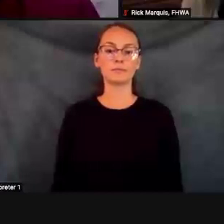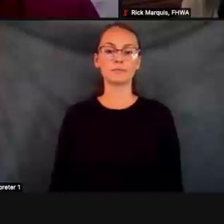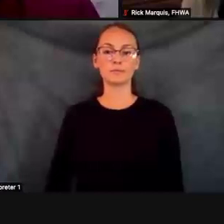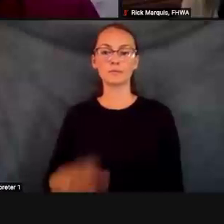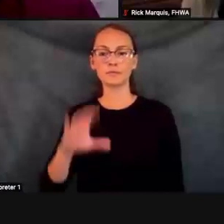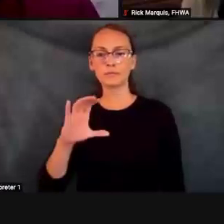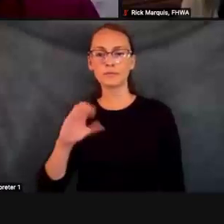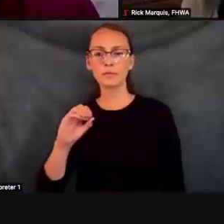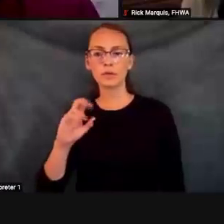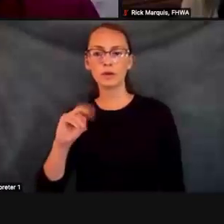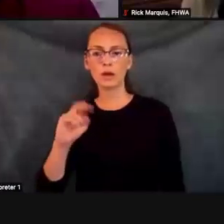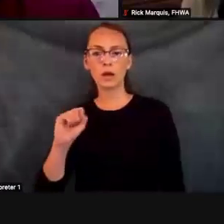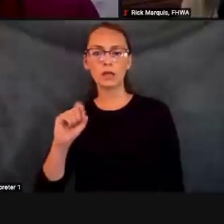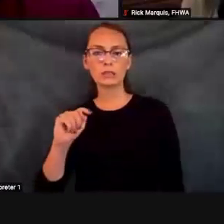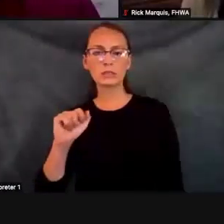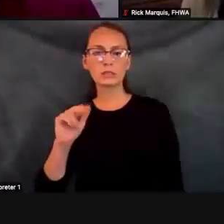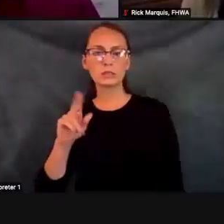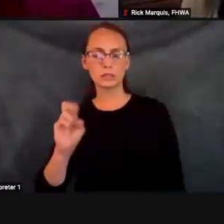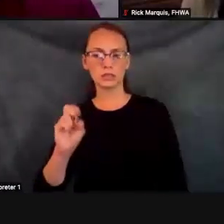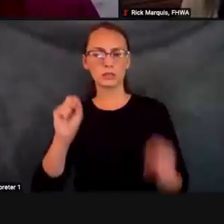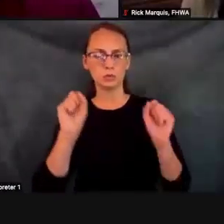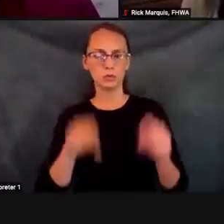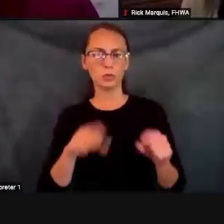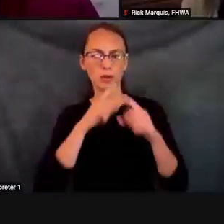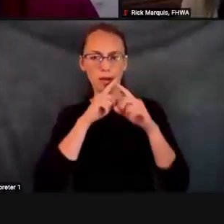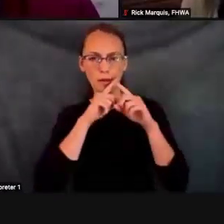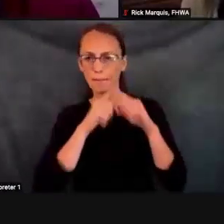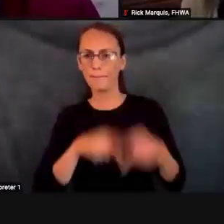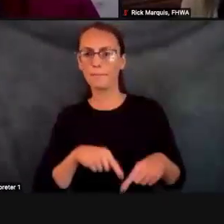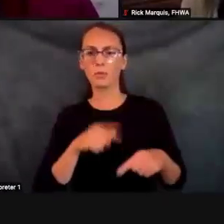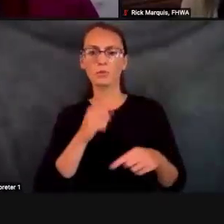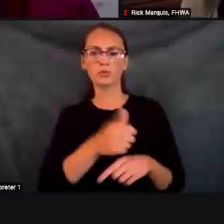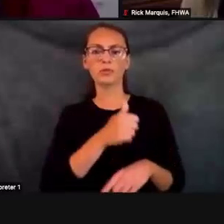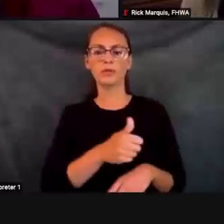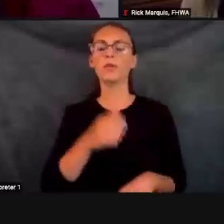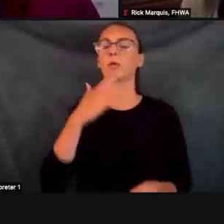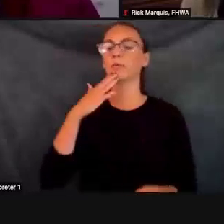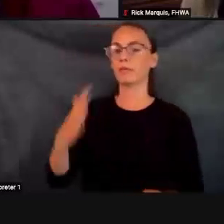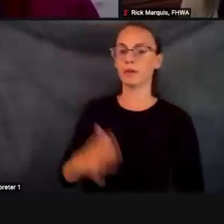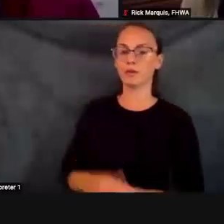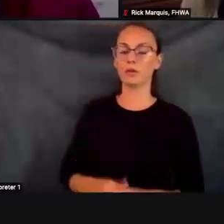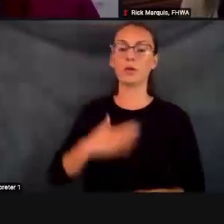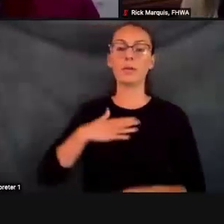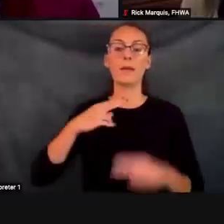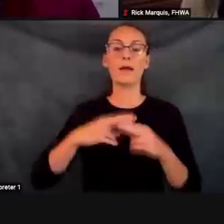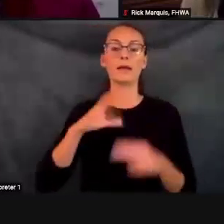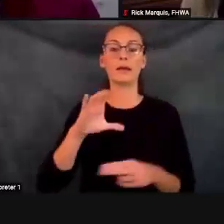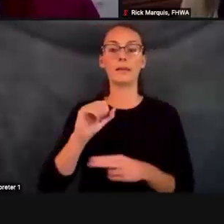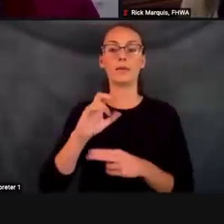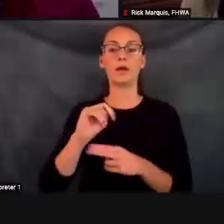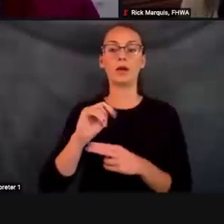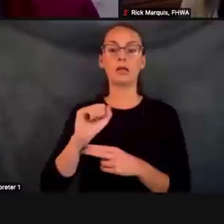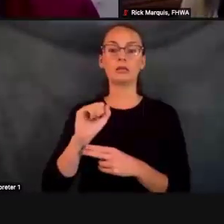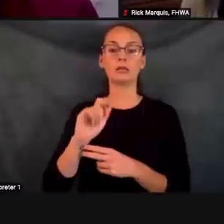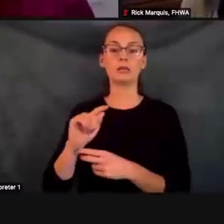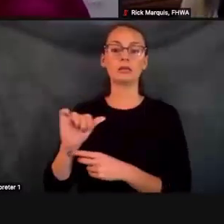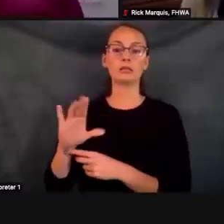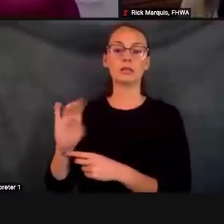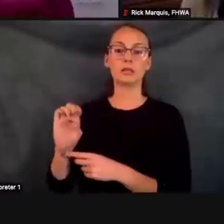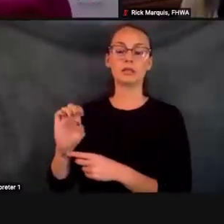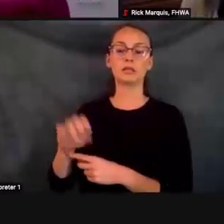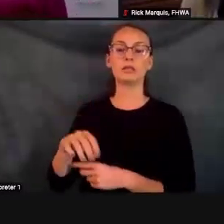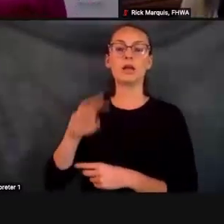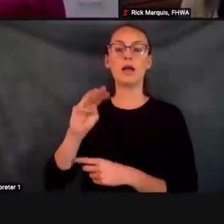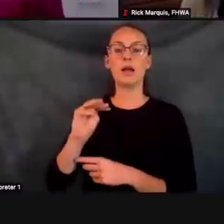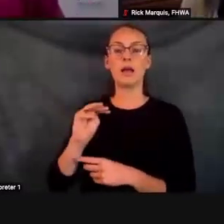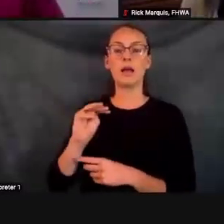Constance Nyman, you should be able to unmute yourself. Constance Nyman debería quitar el silencio. Gracias, soy Constance